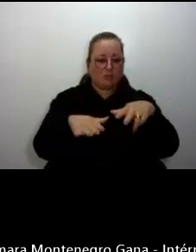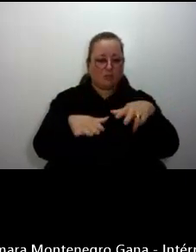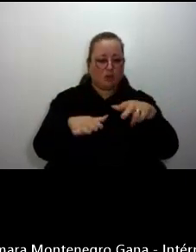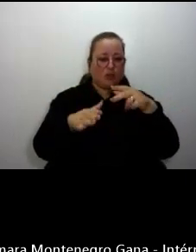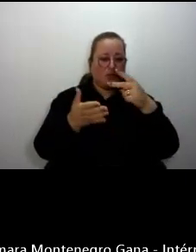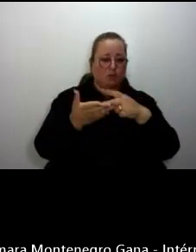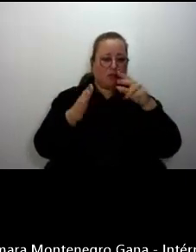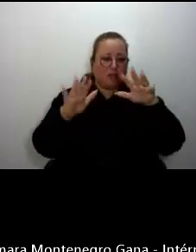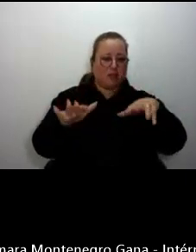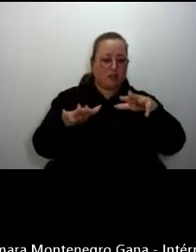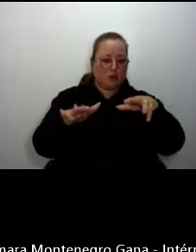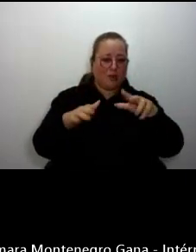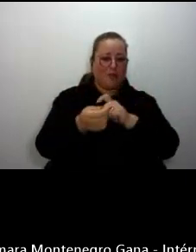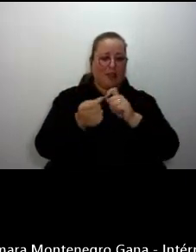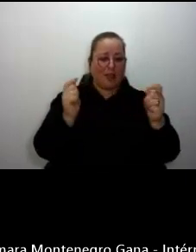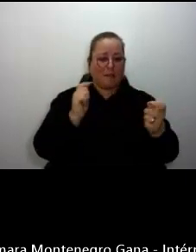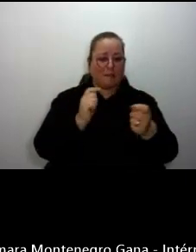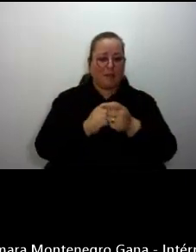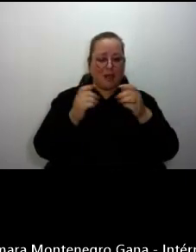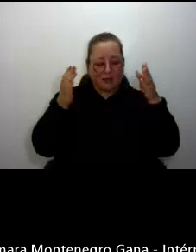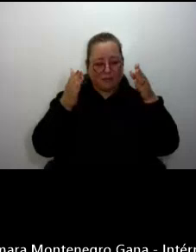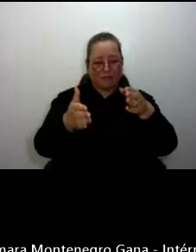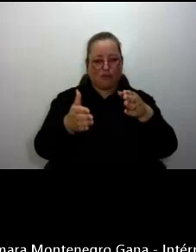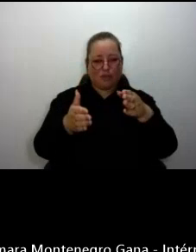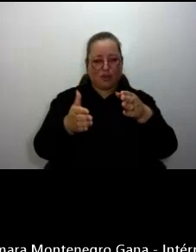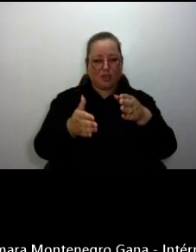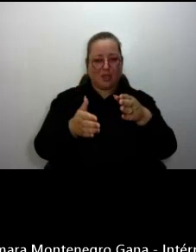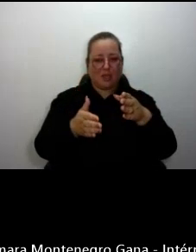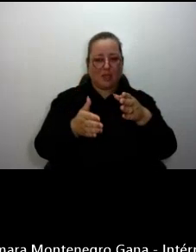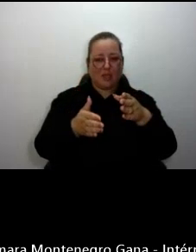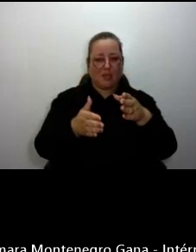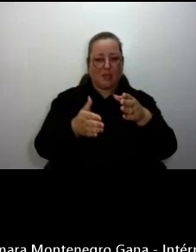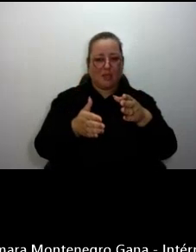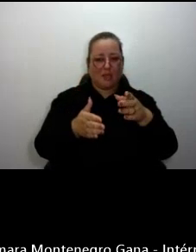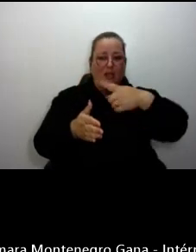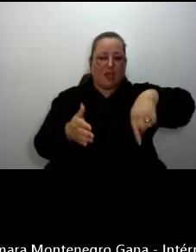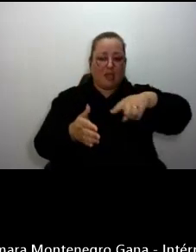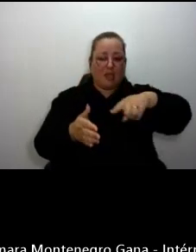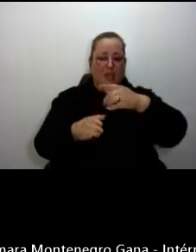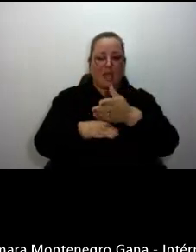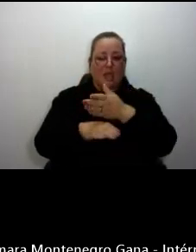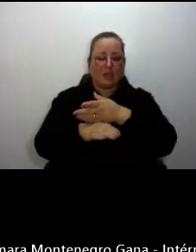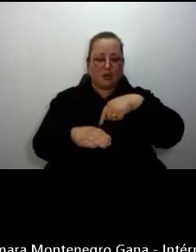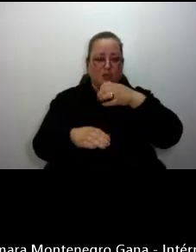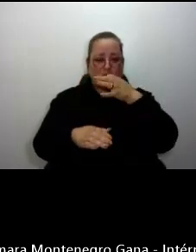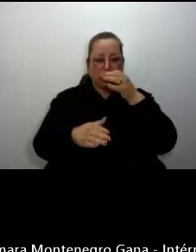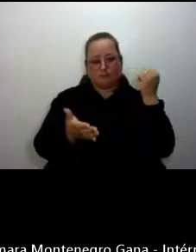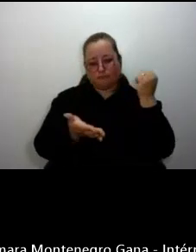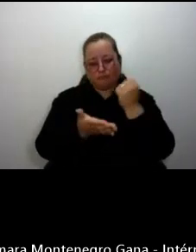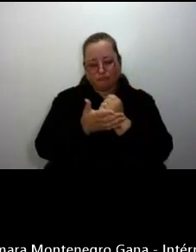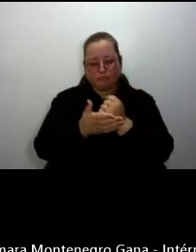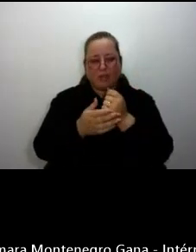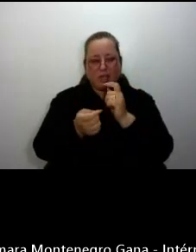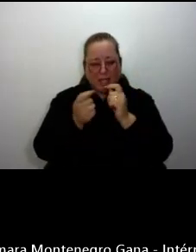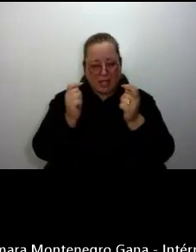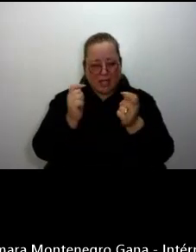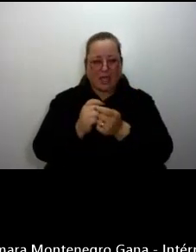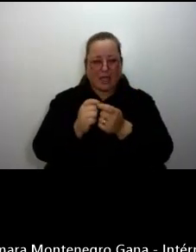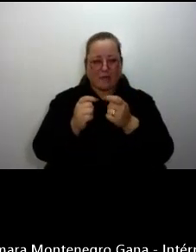2018-2019, fue cambiar el foco a lo que establecimos como sello, que está ahí fundamentalmente a la